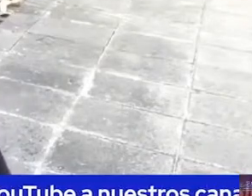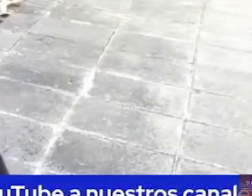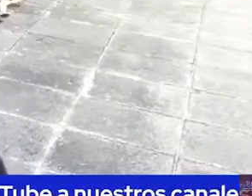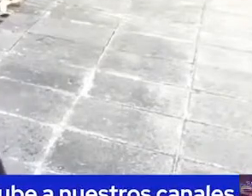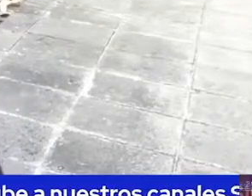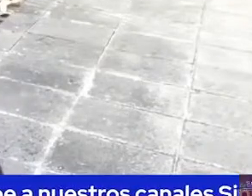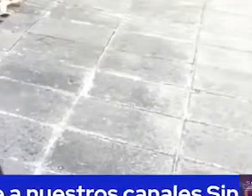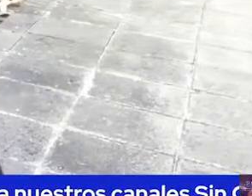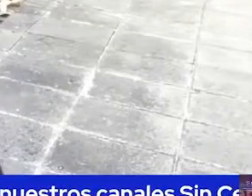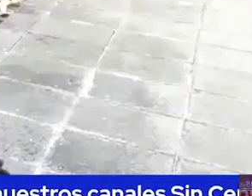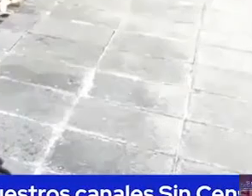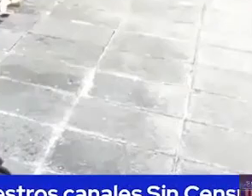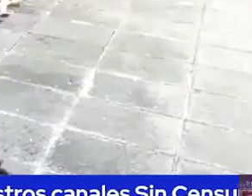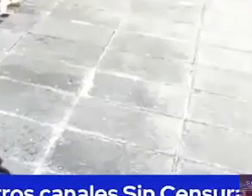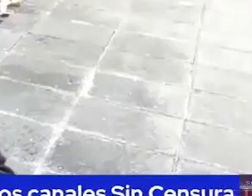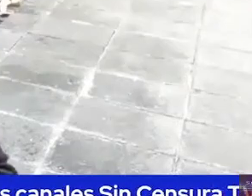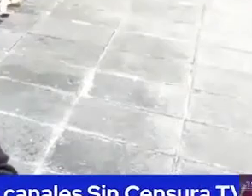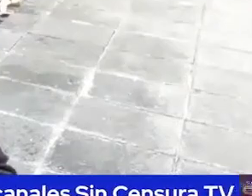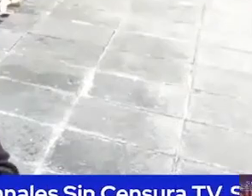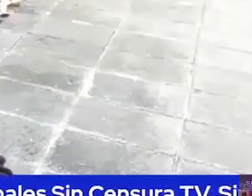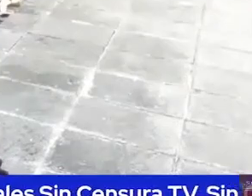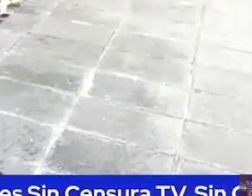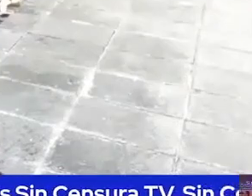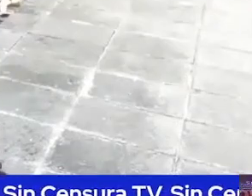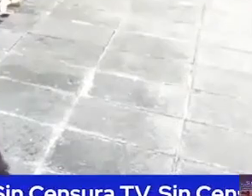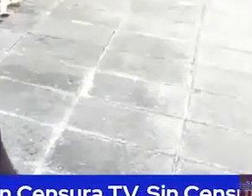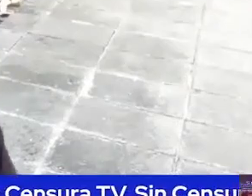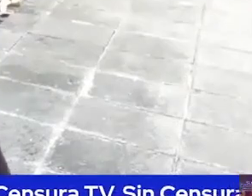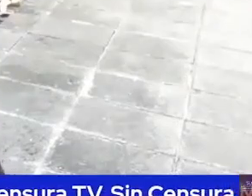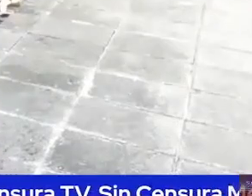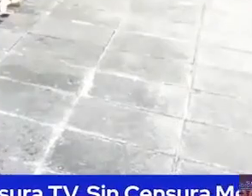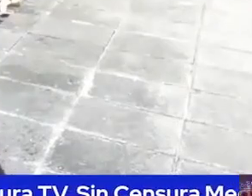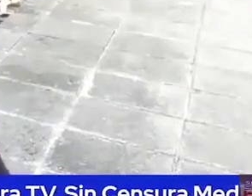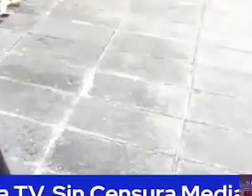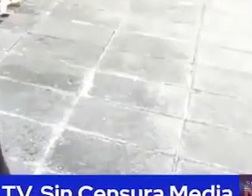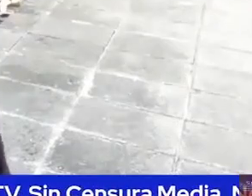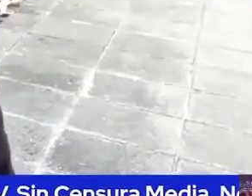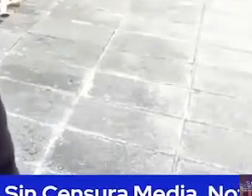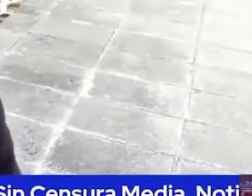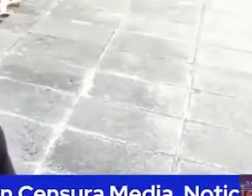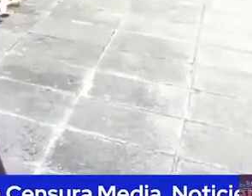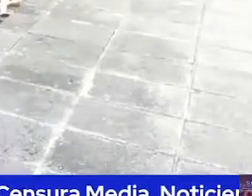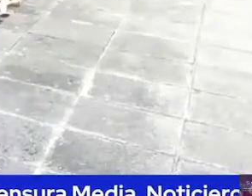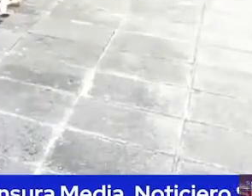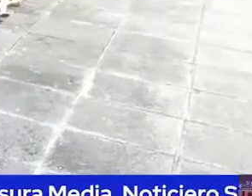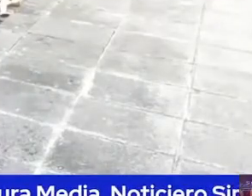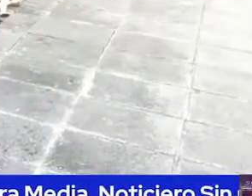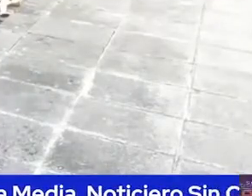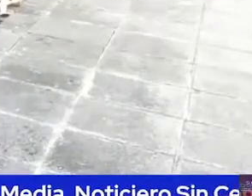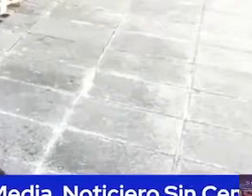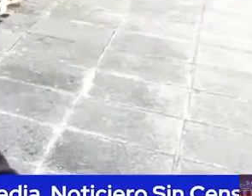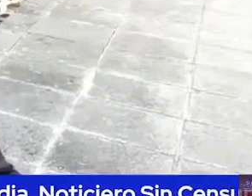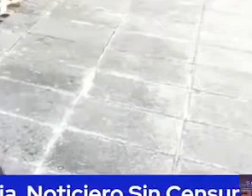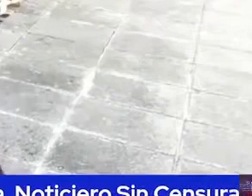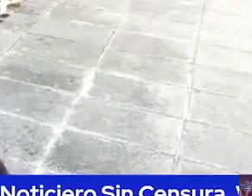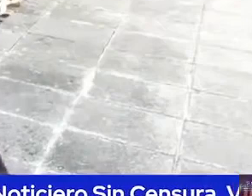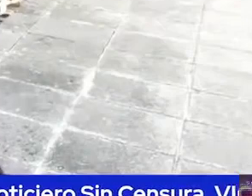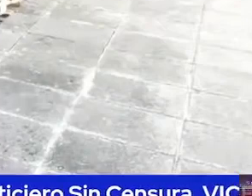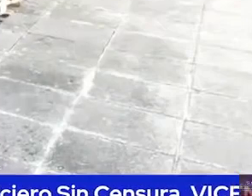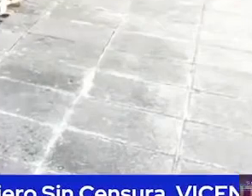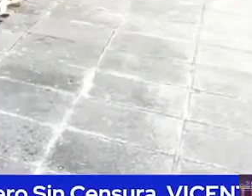estado insistiendo en las mañaneras de que se tiene que ir hasta las últimas consecuencias, que las autoridades de la Ciudad de México no pueden